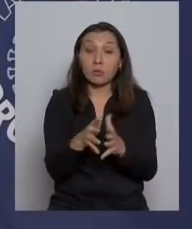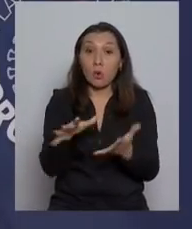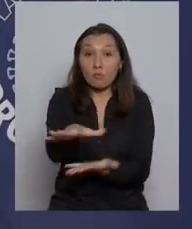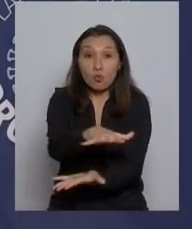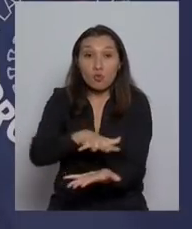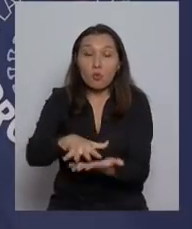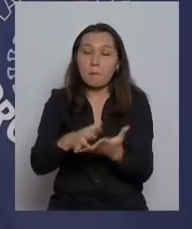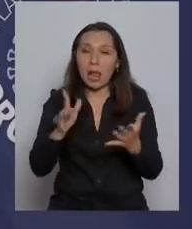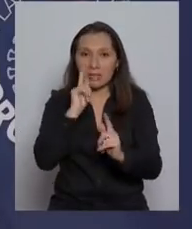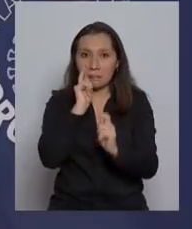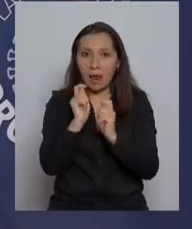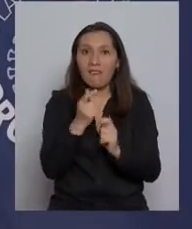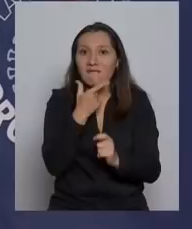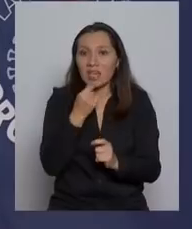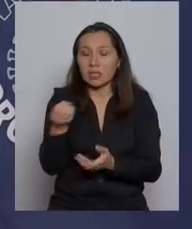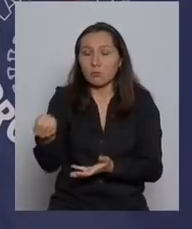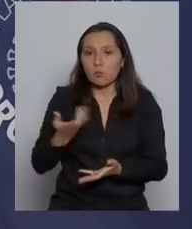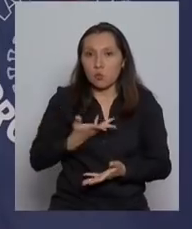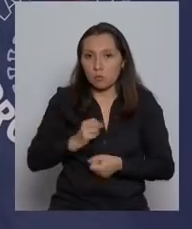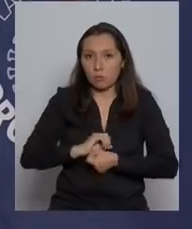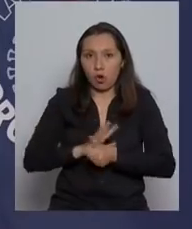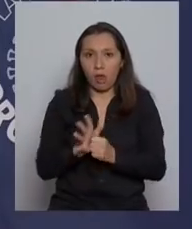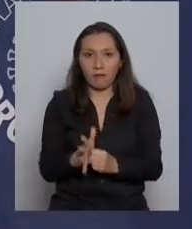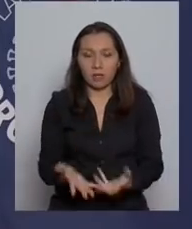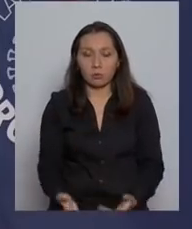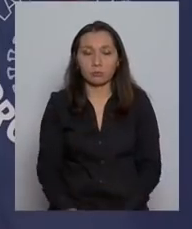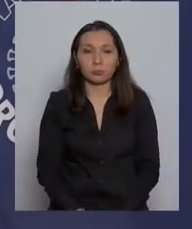la población de riesgo con este virus.